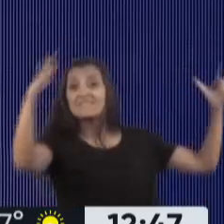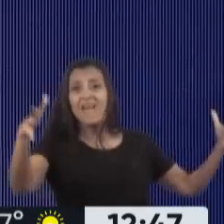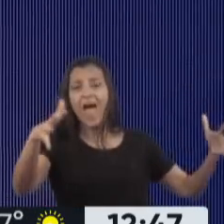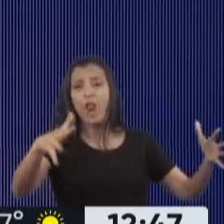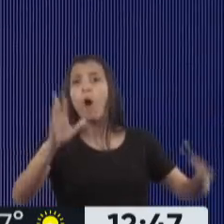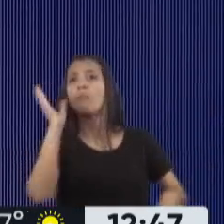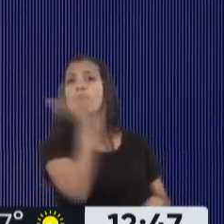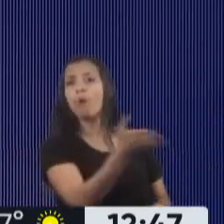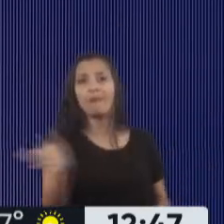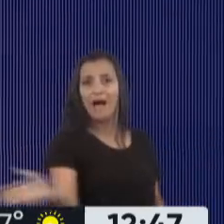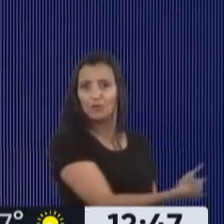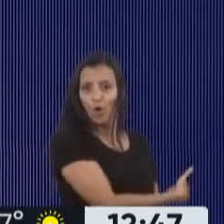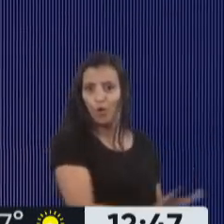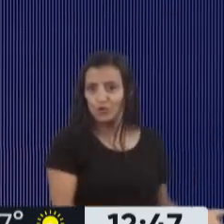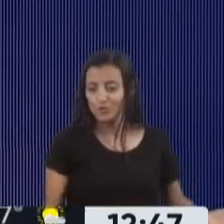todos.